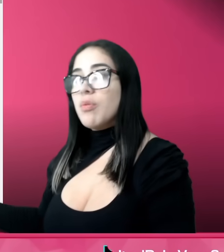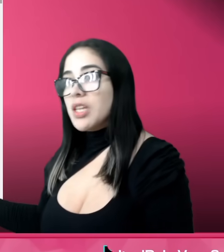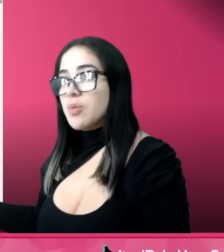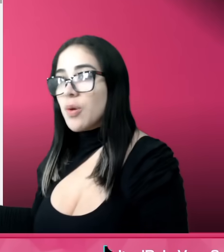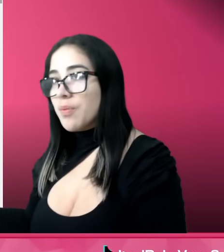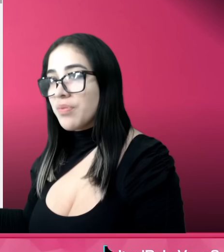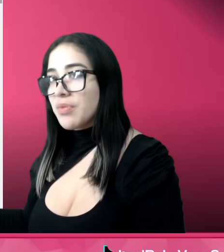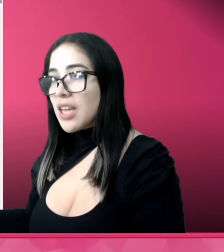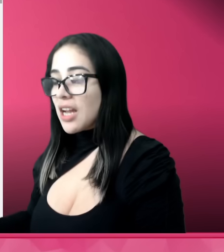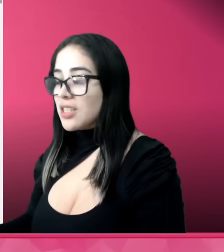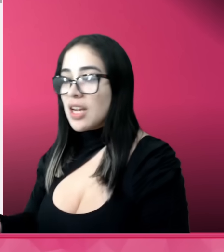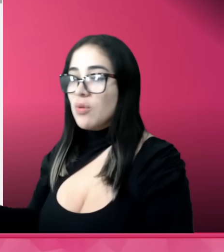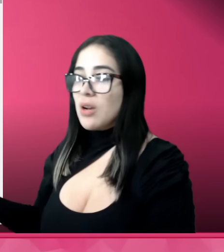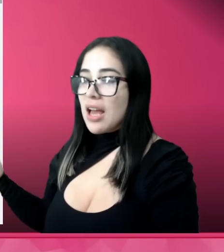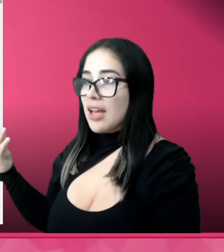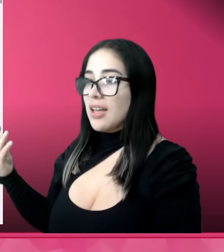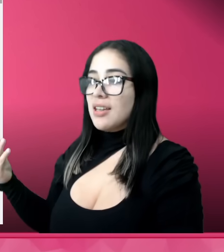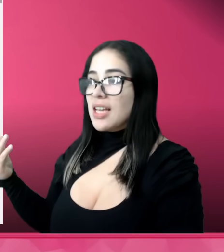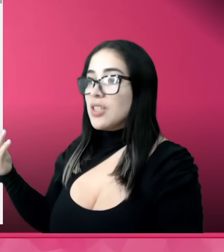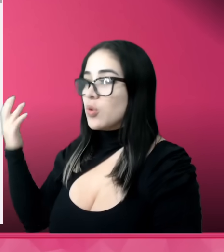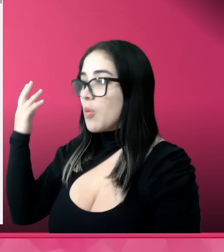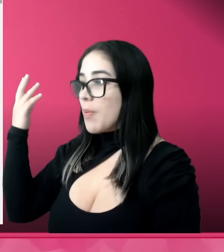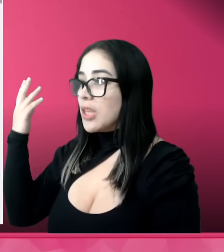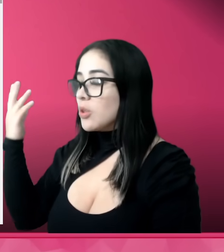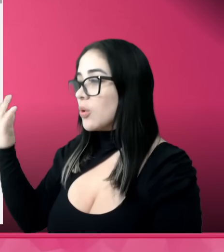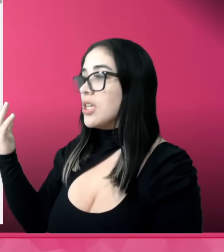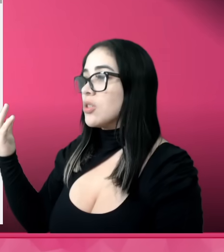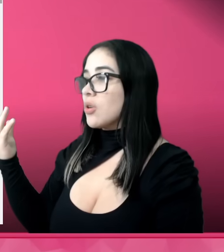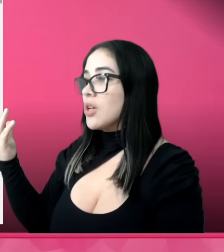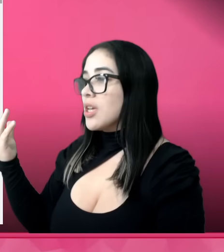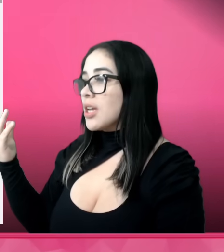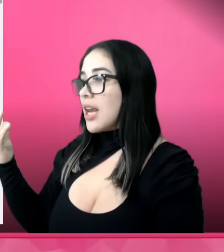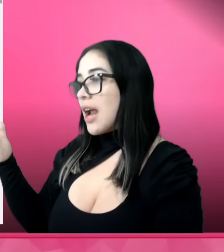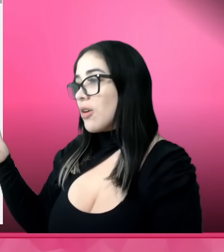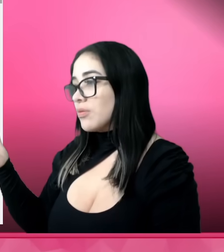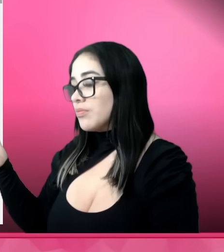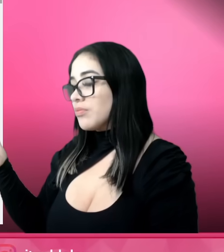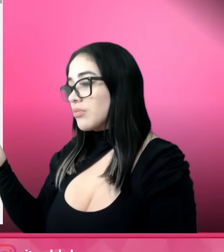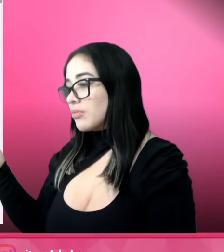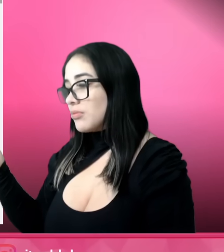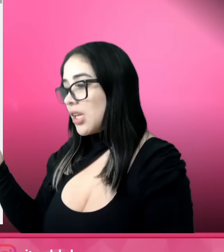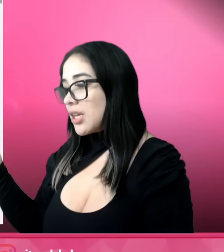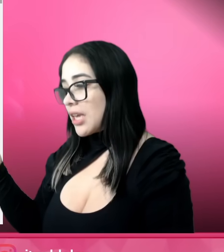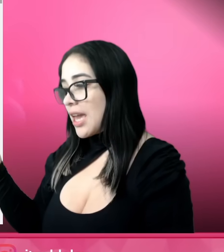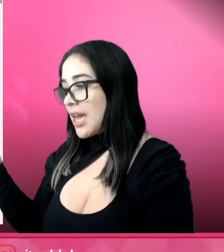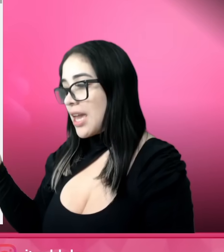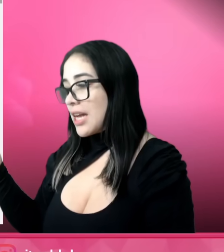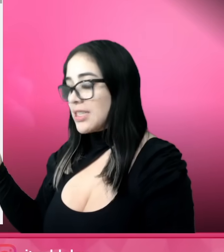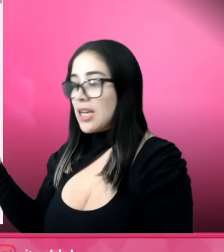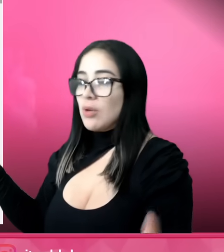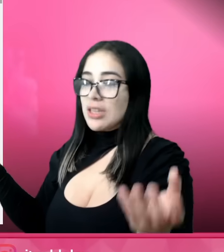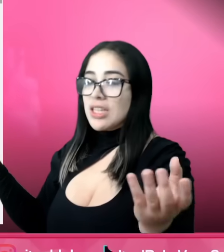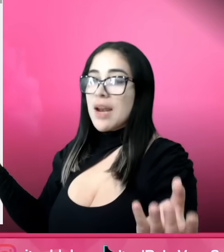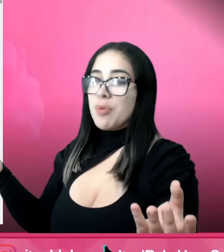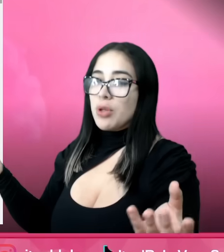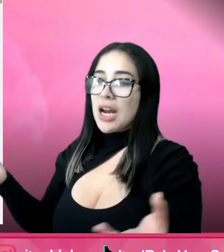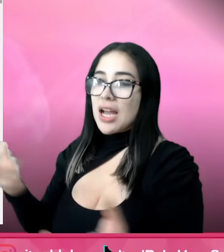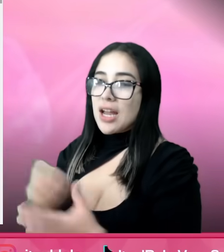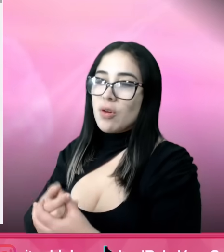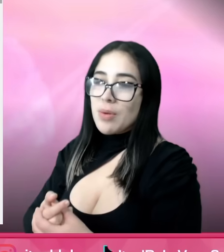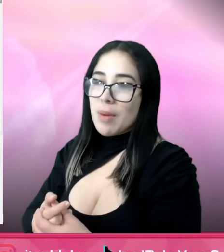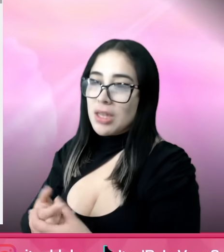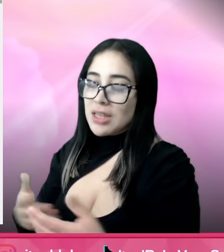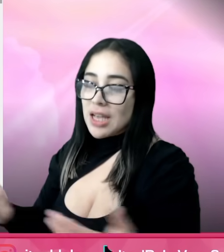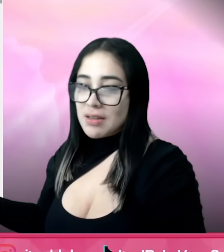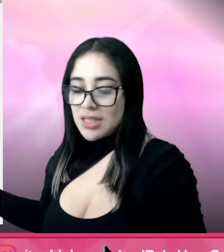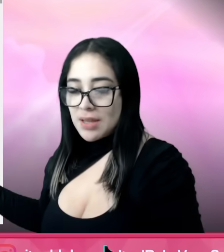está haciendo lo mismo que García Luna en su momento hizo Claro que García Luna tenía el poder